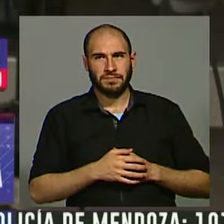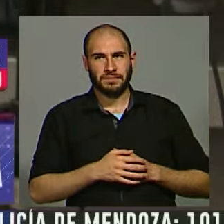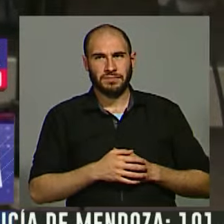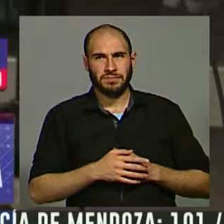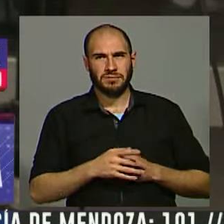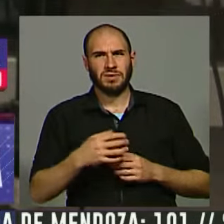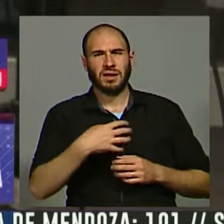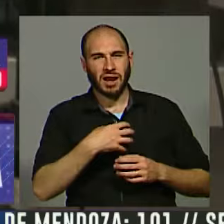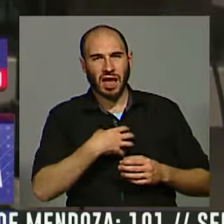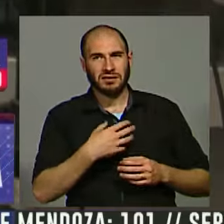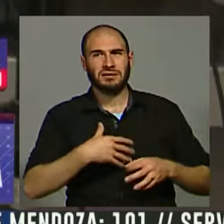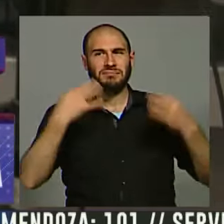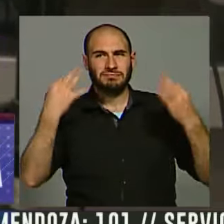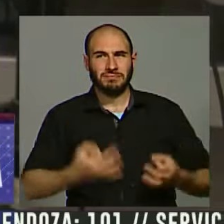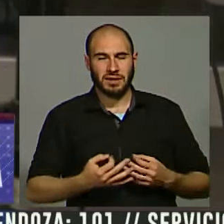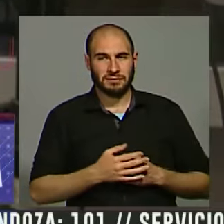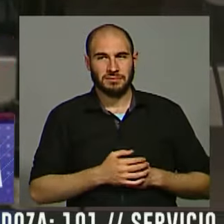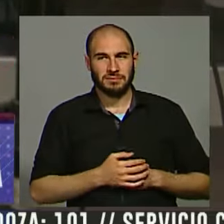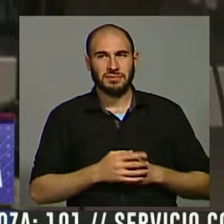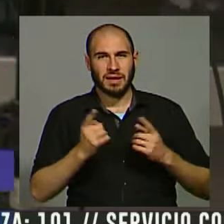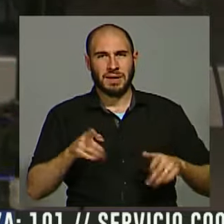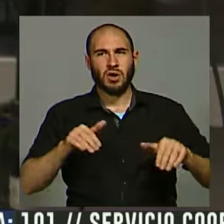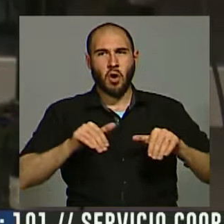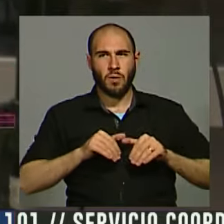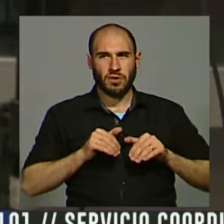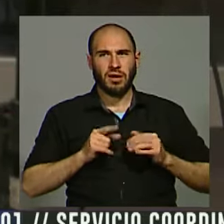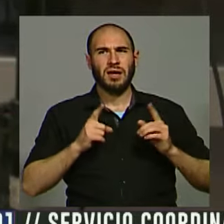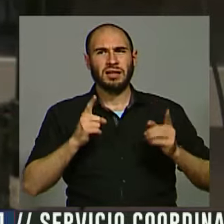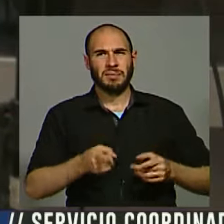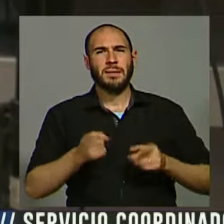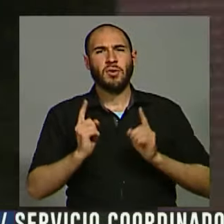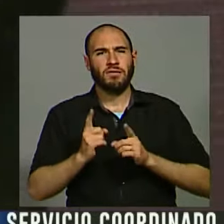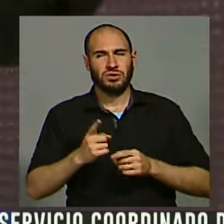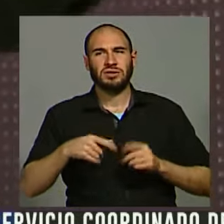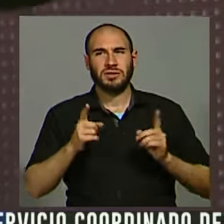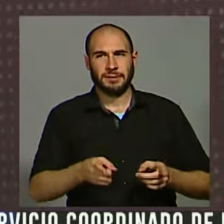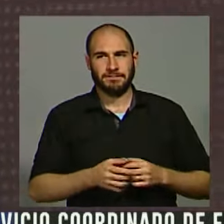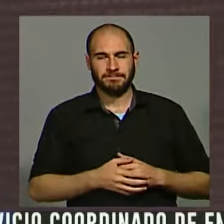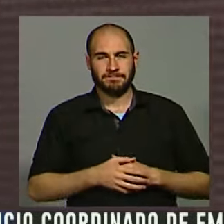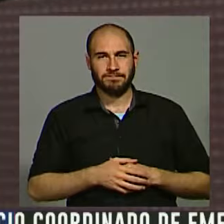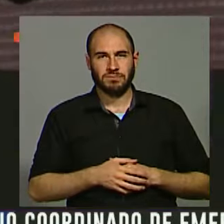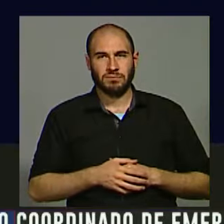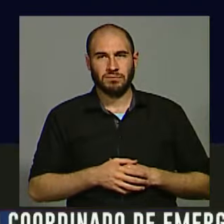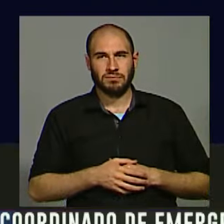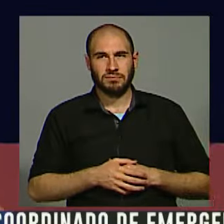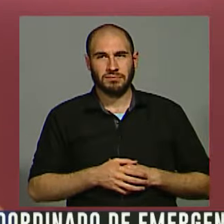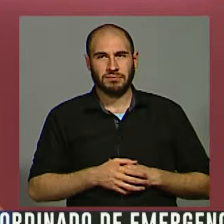estar en la clase en forma razonable y cómoda. Y también para los profesores.